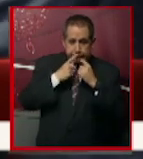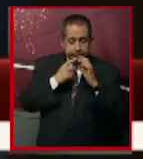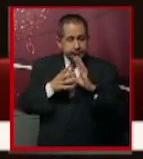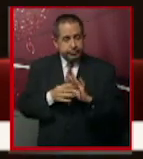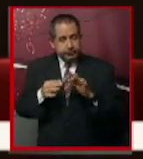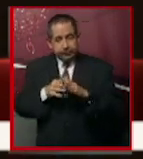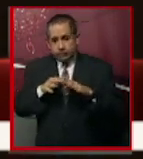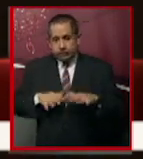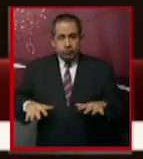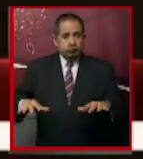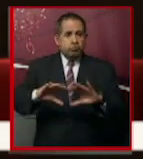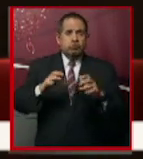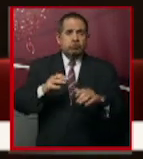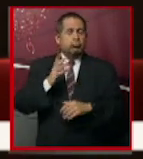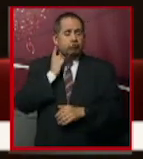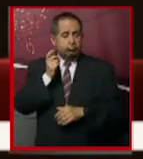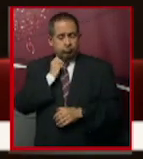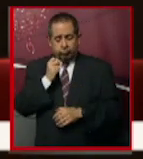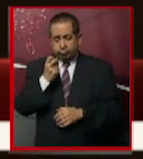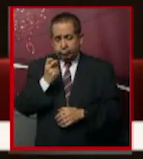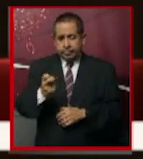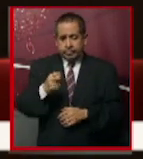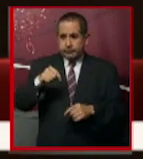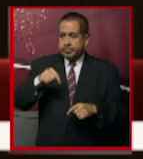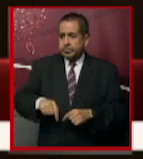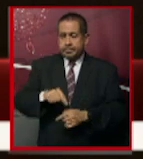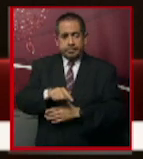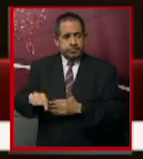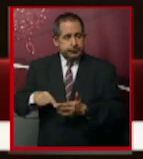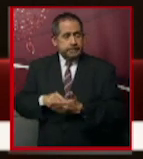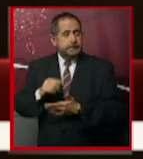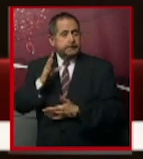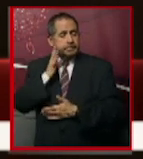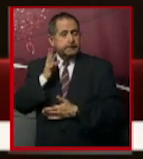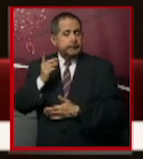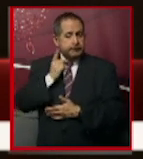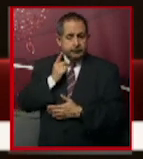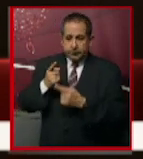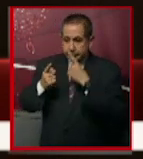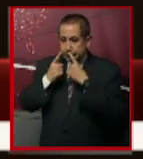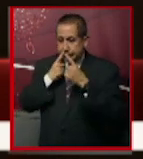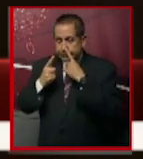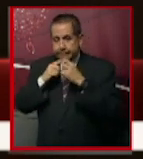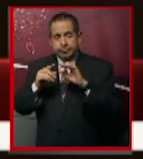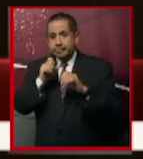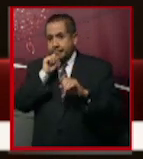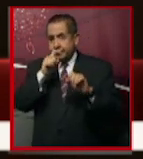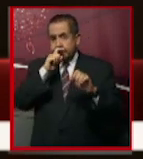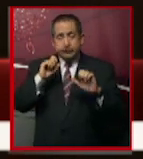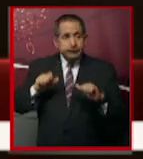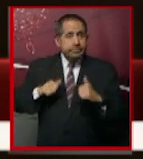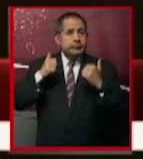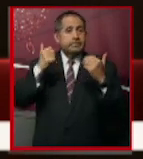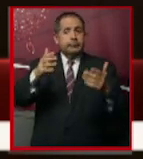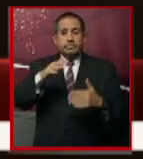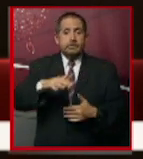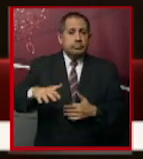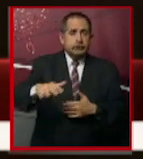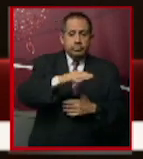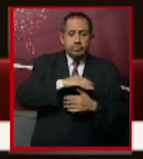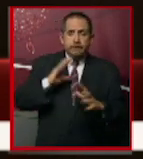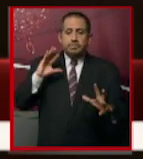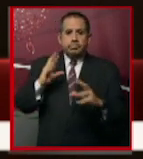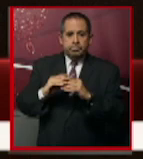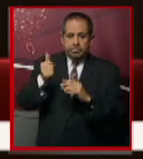debatidos en el Poder Legislativo, aquí en el seno de la Cámara y en la sociedad mexicana en los últimos